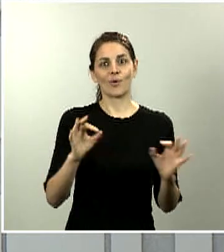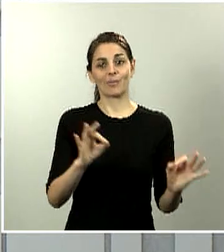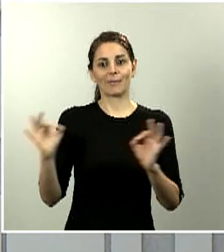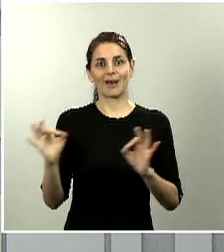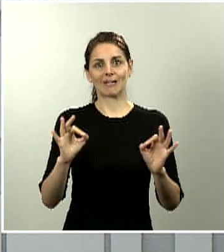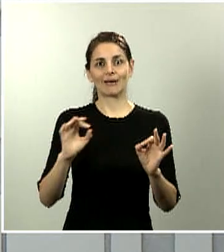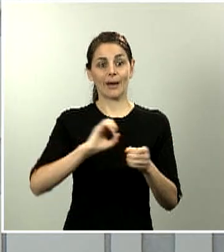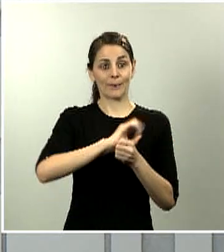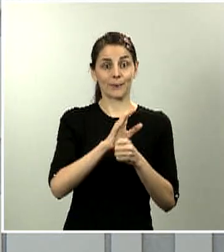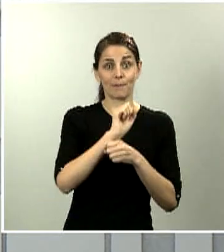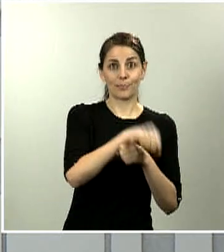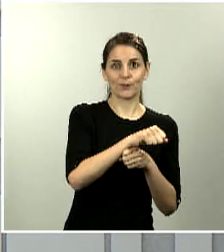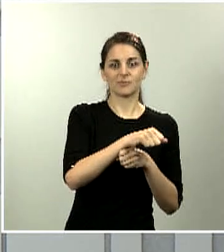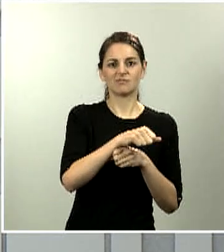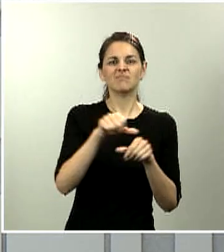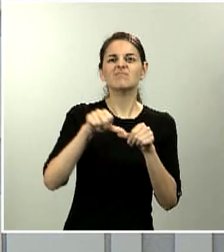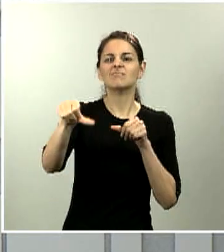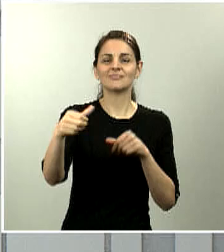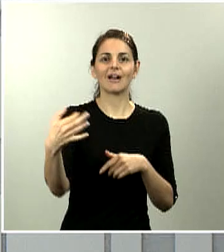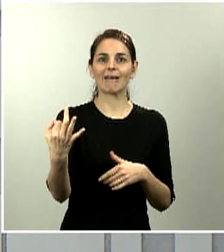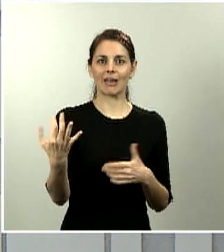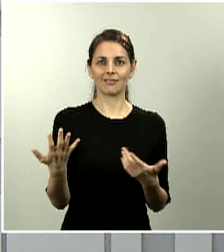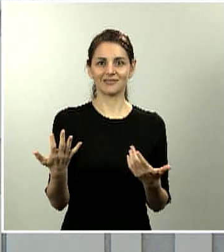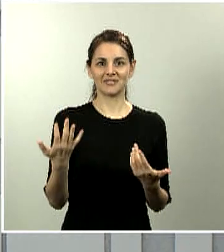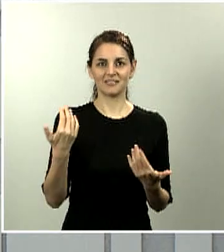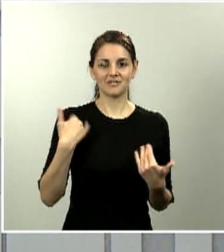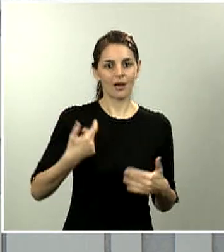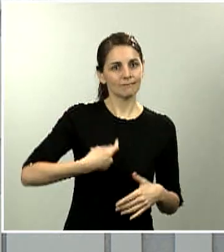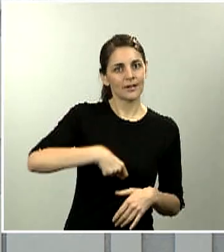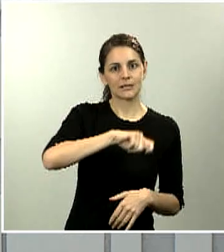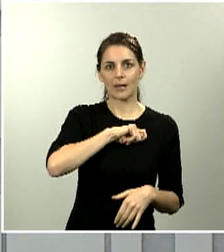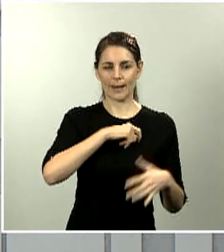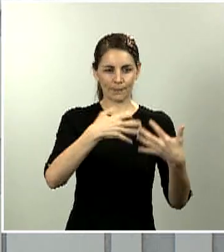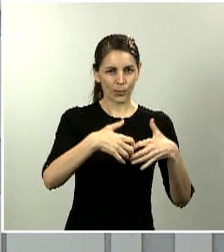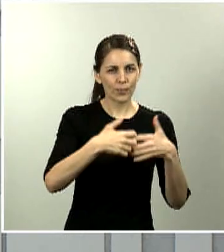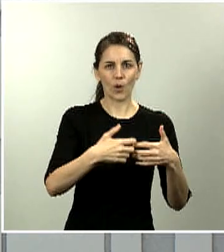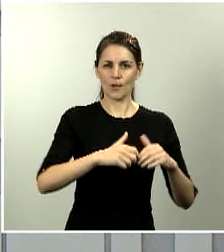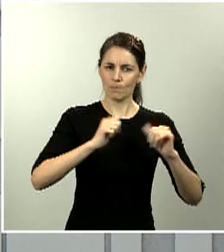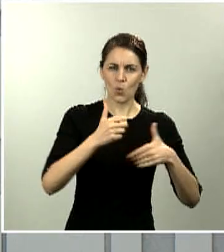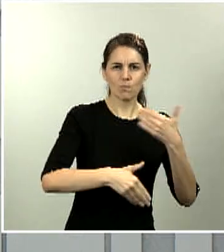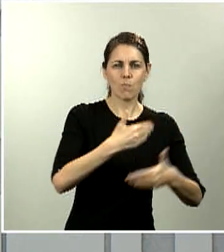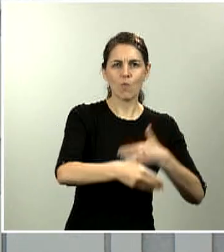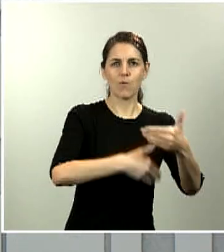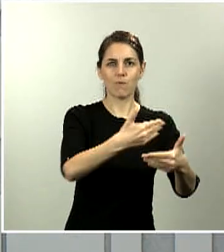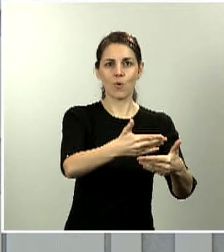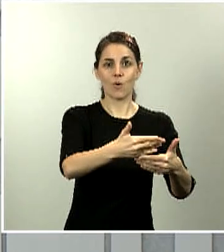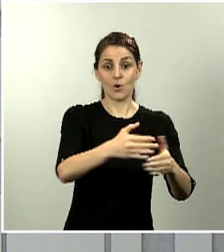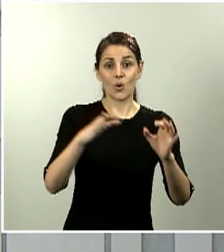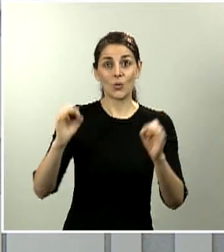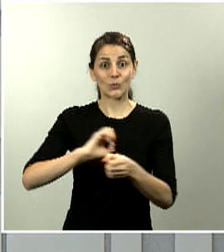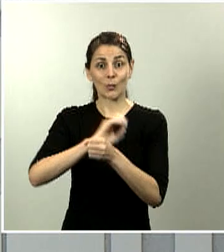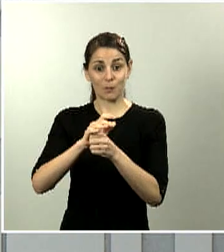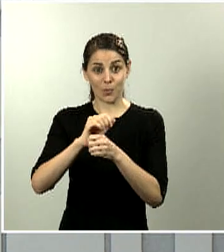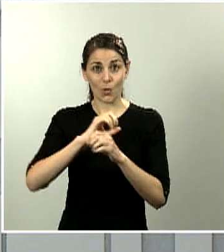poner en marcha la completa capacidad productiva que estaba creciendo al inicio de este año con gran